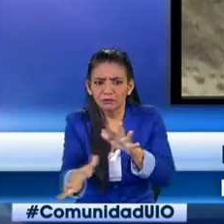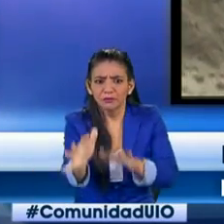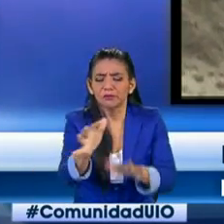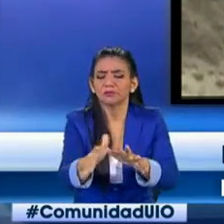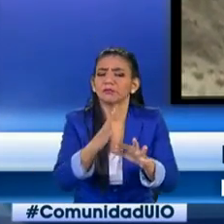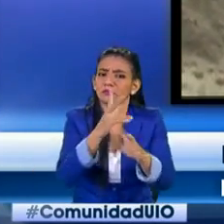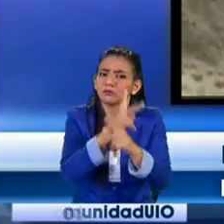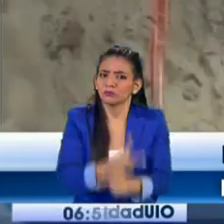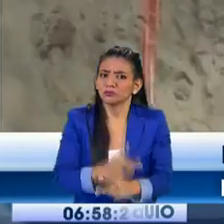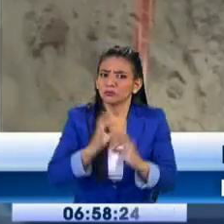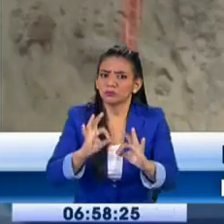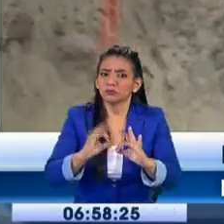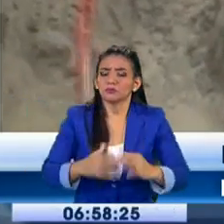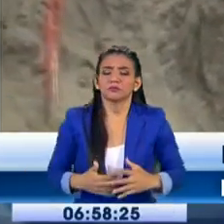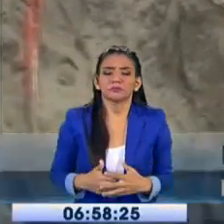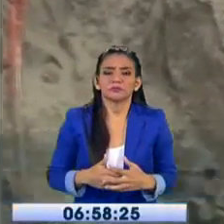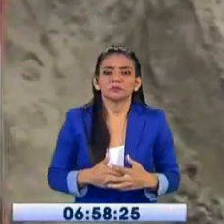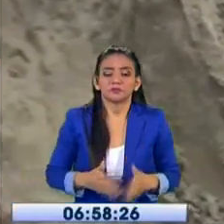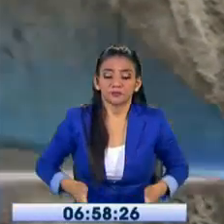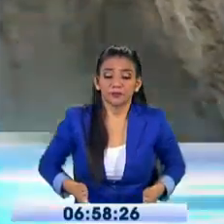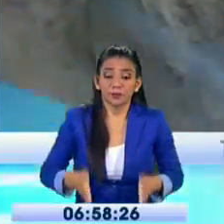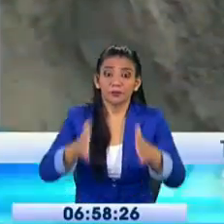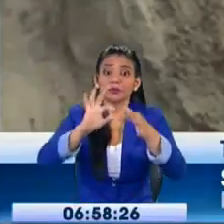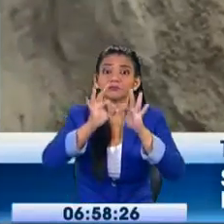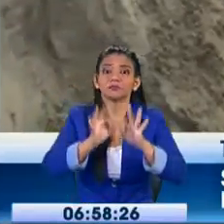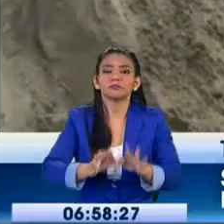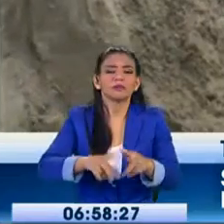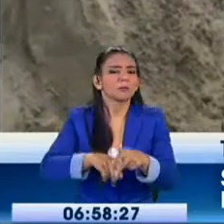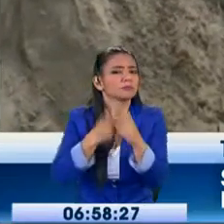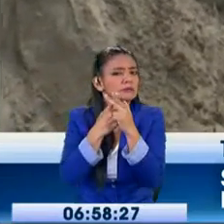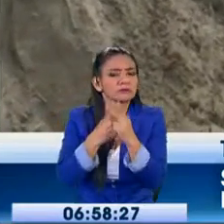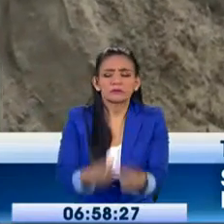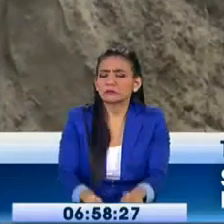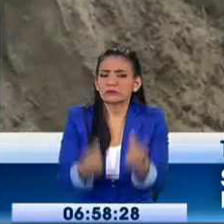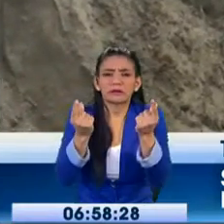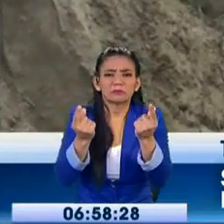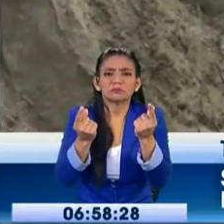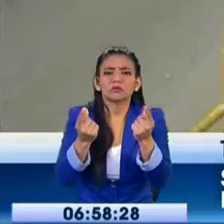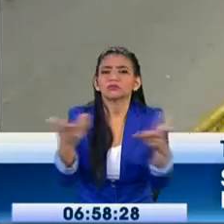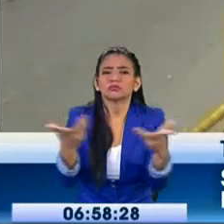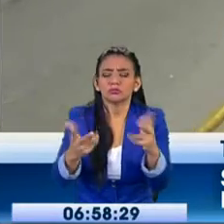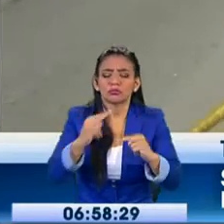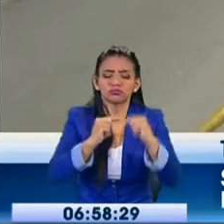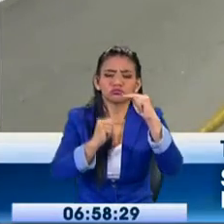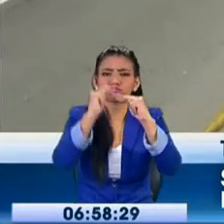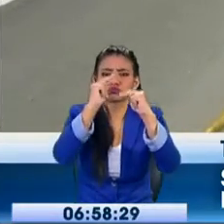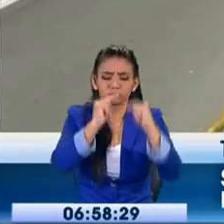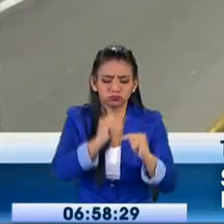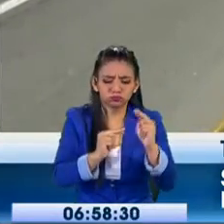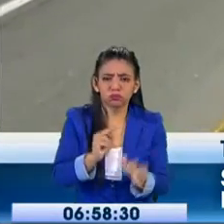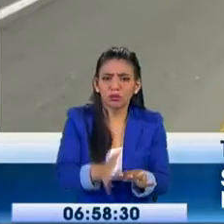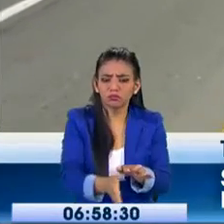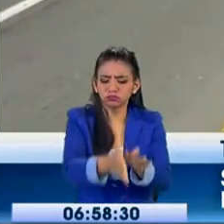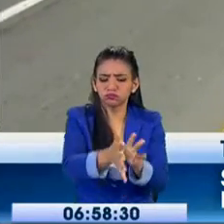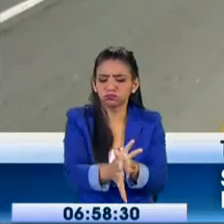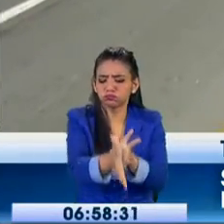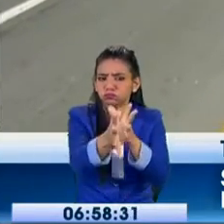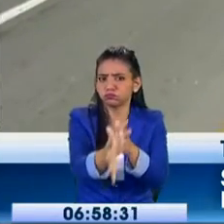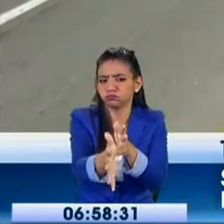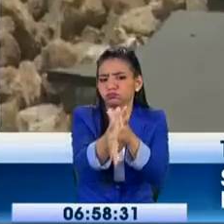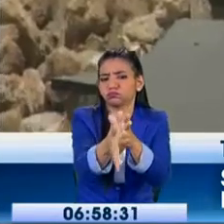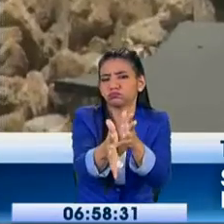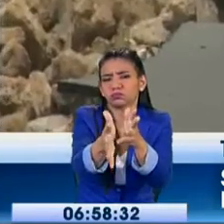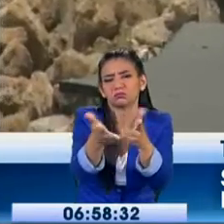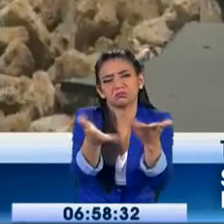vía como hasta ahorita, ¿no? Los arreglos en la vía se iniciarán de inmediato, construyendo un muro de contención. Se espera que los trabajos